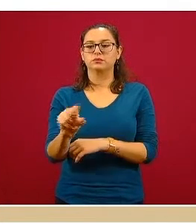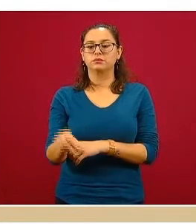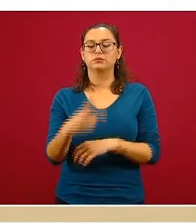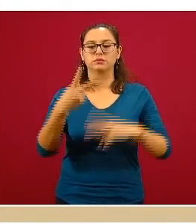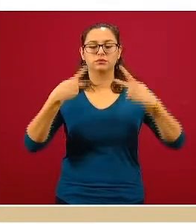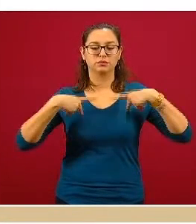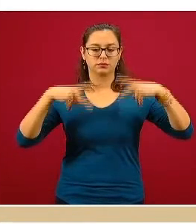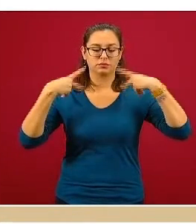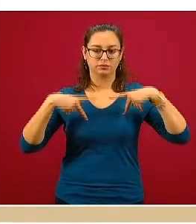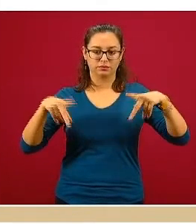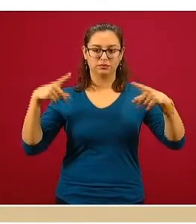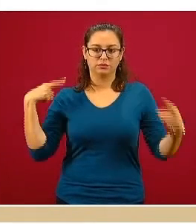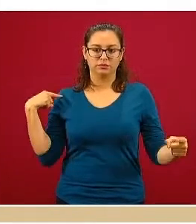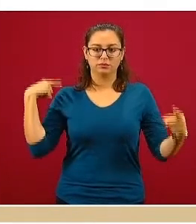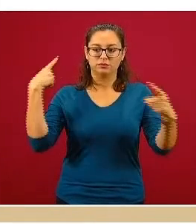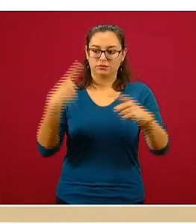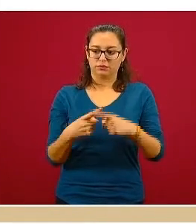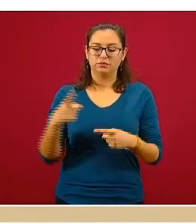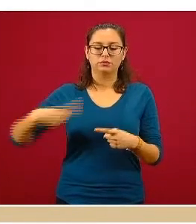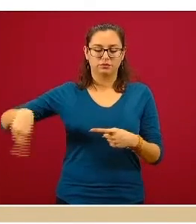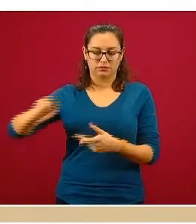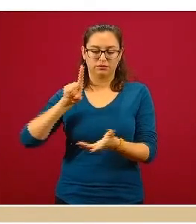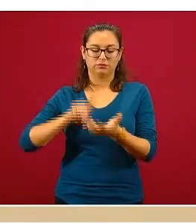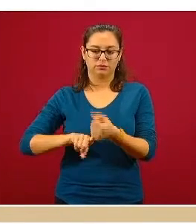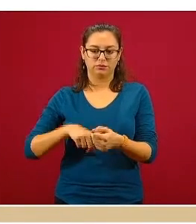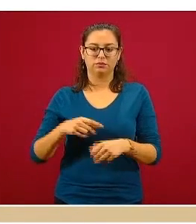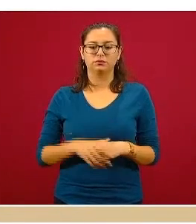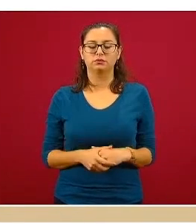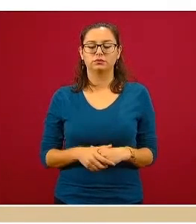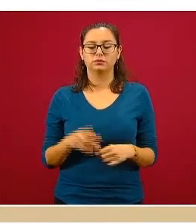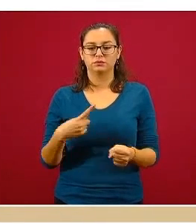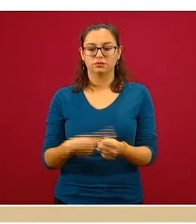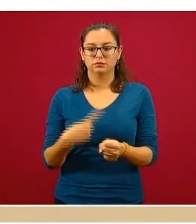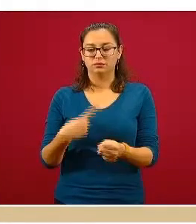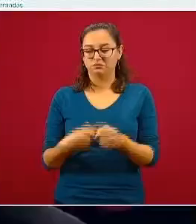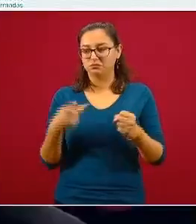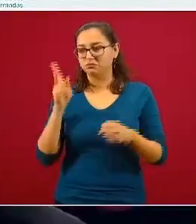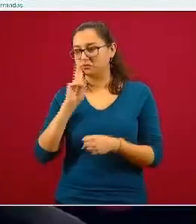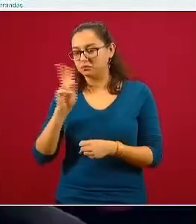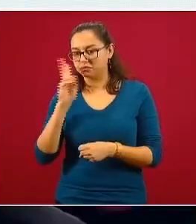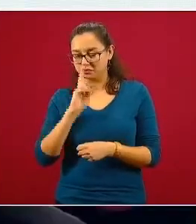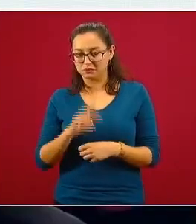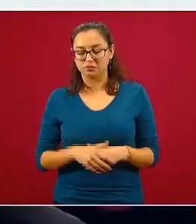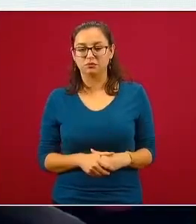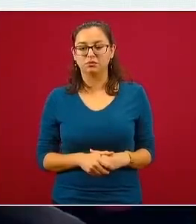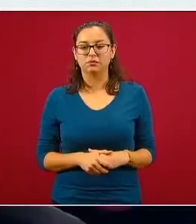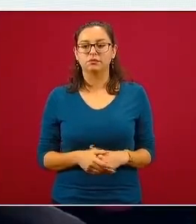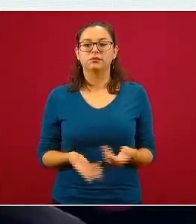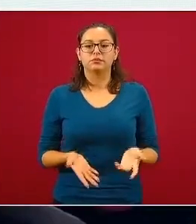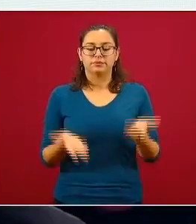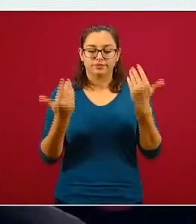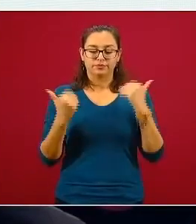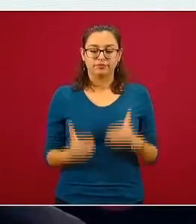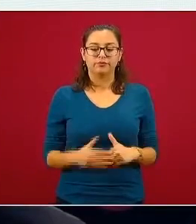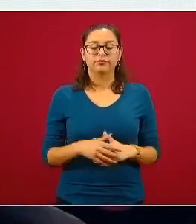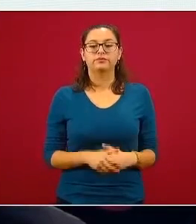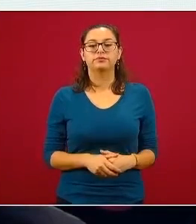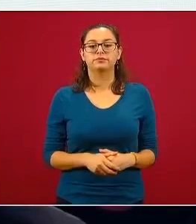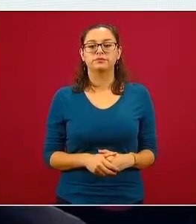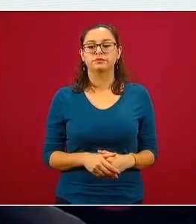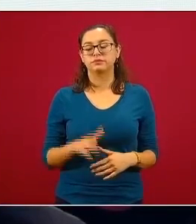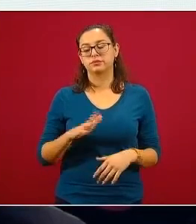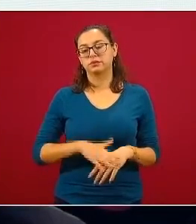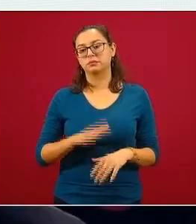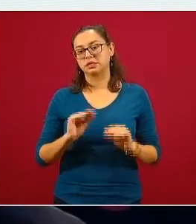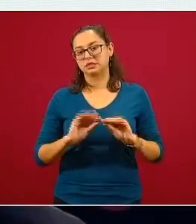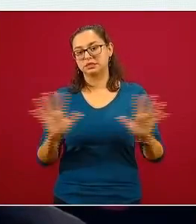14.682 las personas que hasta el momento Quintana Roo ha estudiado. Veamos la siguiente diapositiva. La curva de casos estimados, aquí está mucho